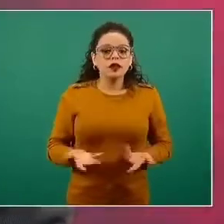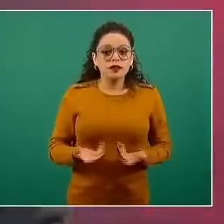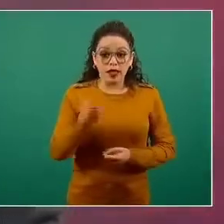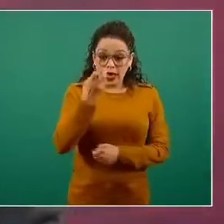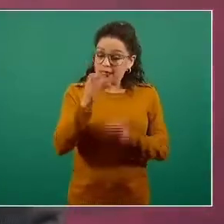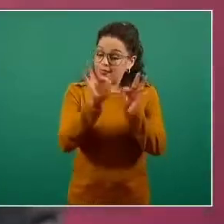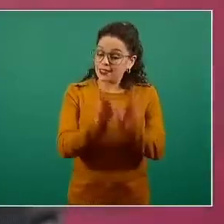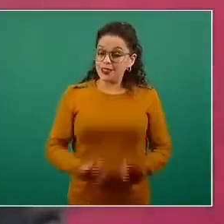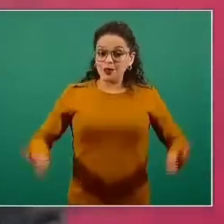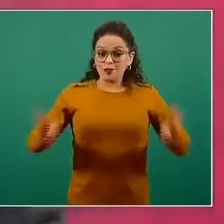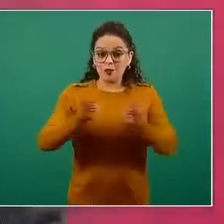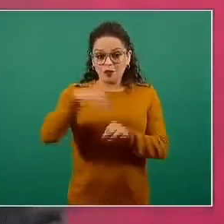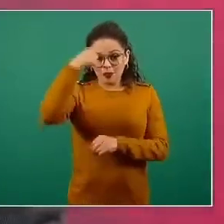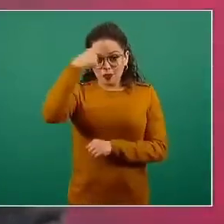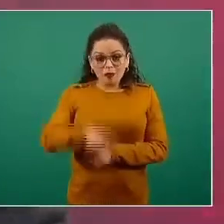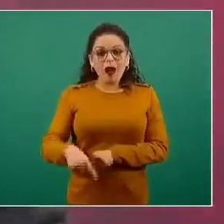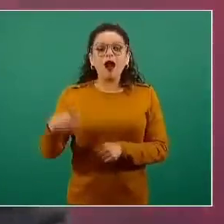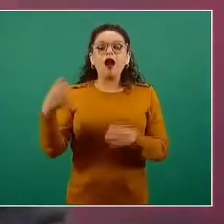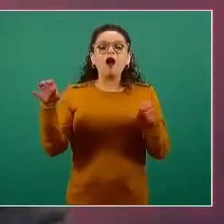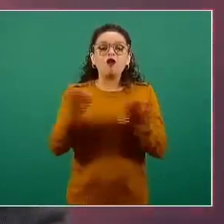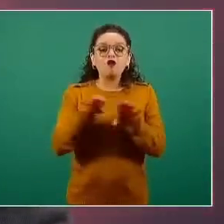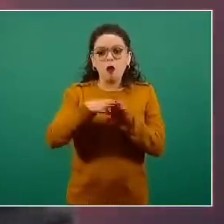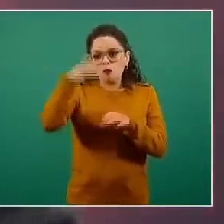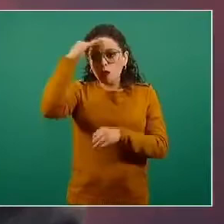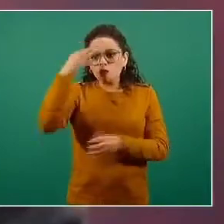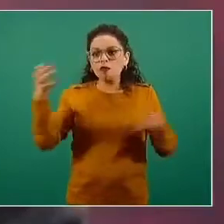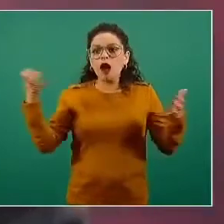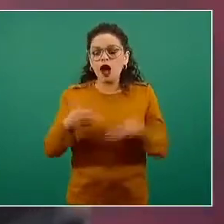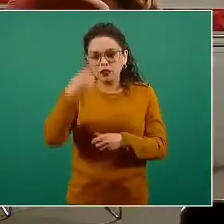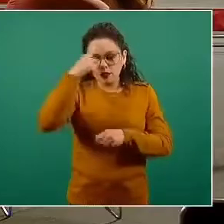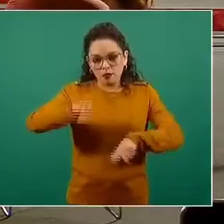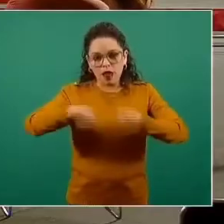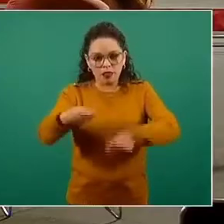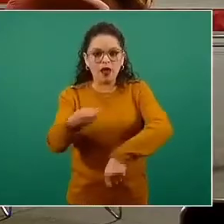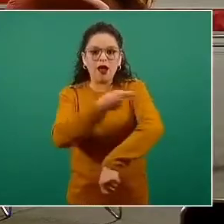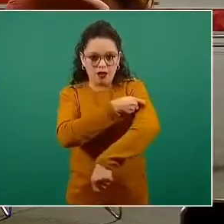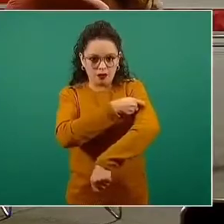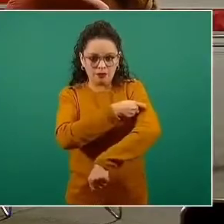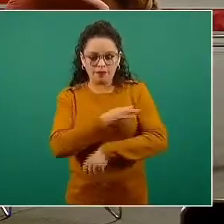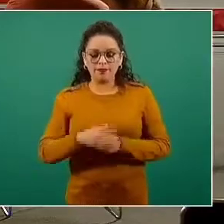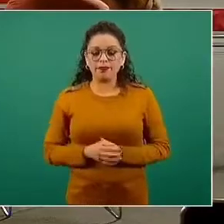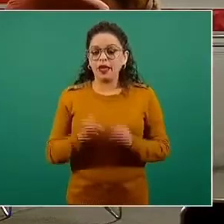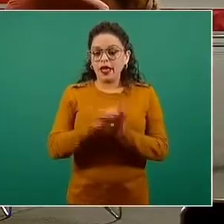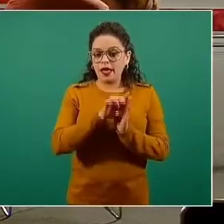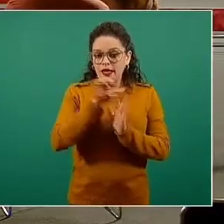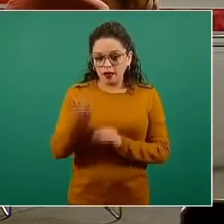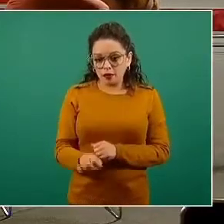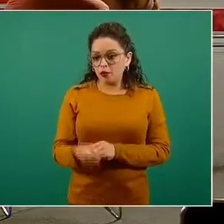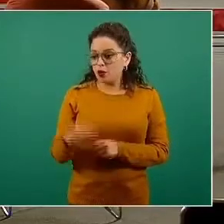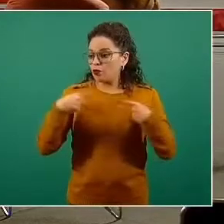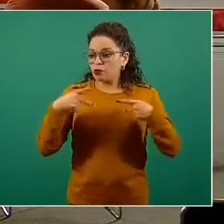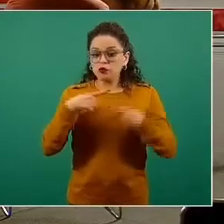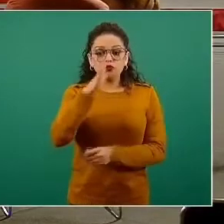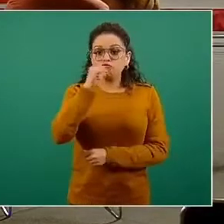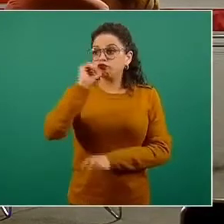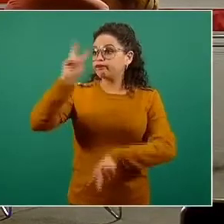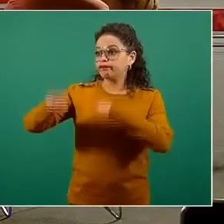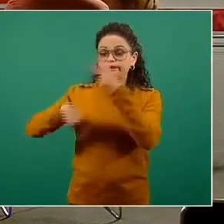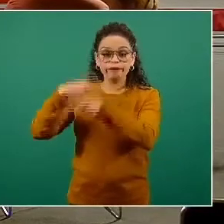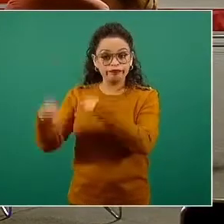planear el operativo y entonces tener previsto que las personas, por ejemplo, que tengan dificultad para